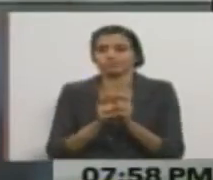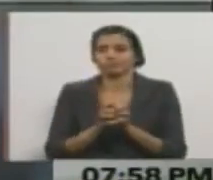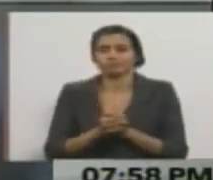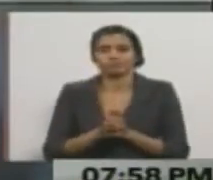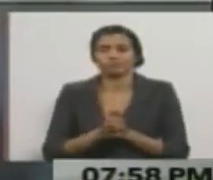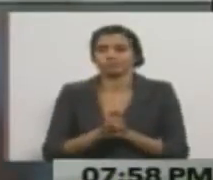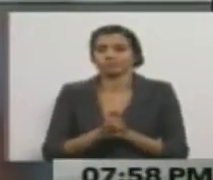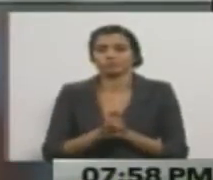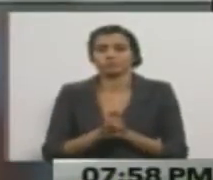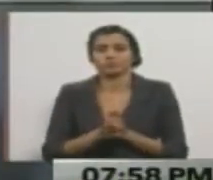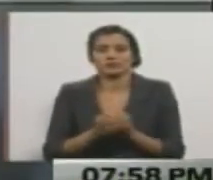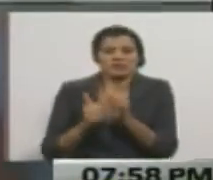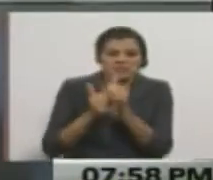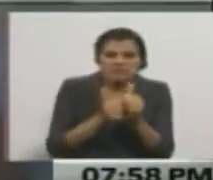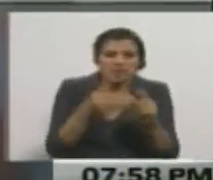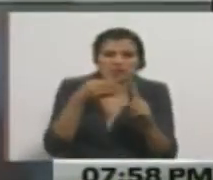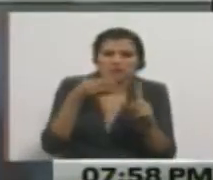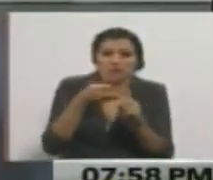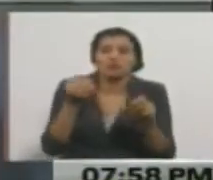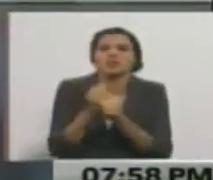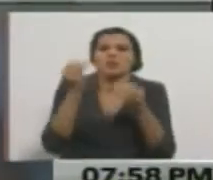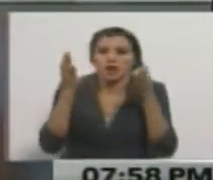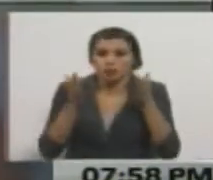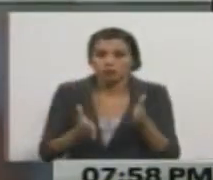acoso a los trabajadores,